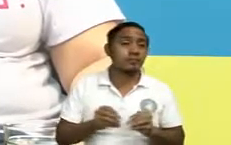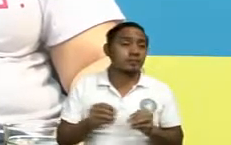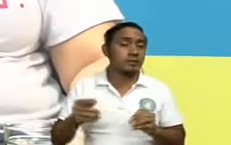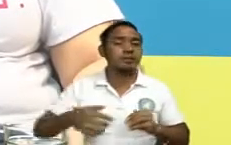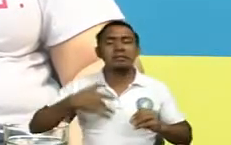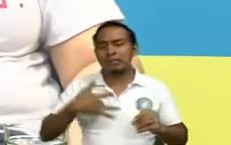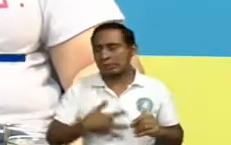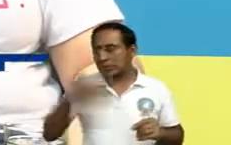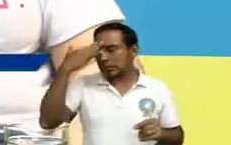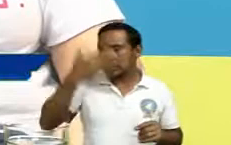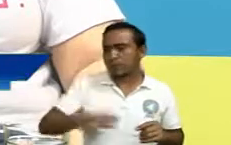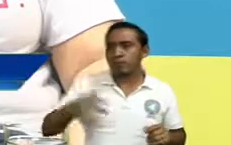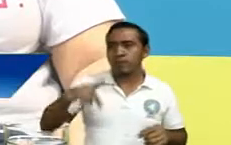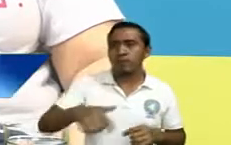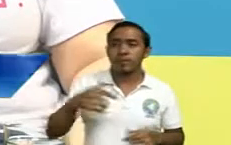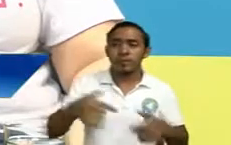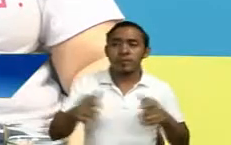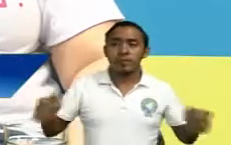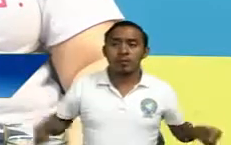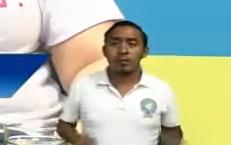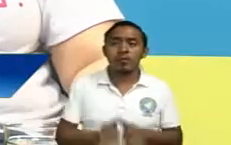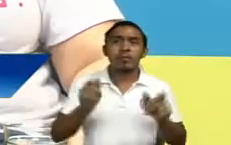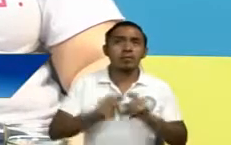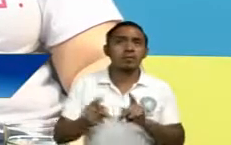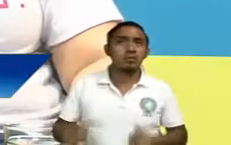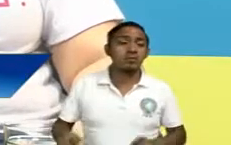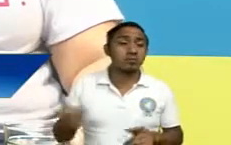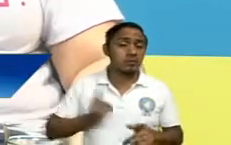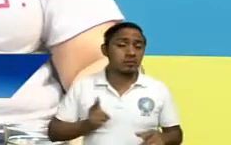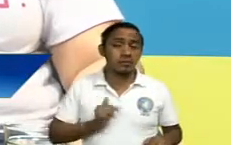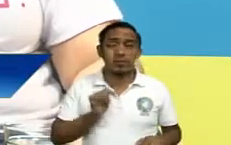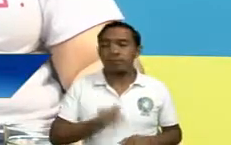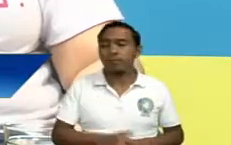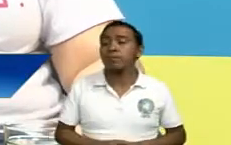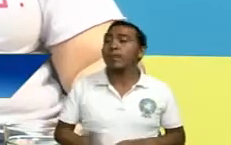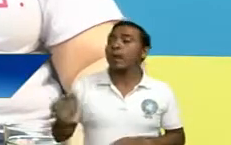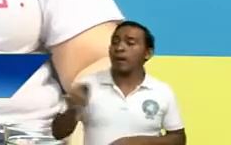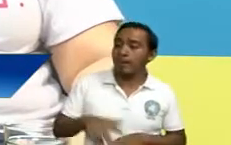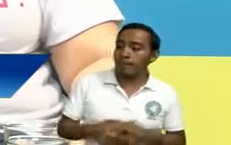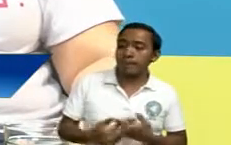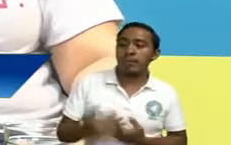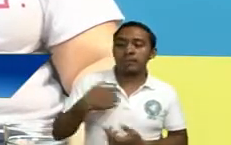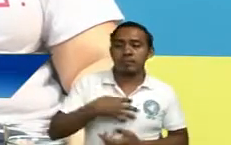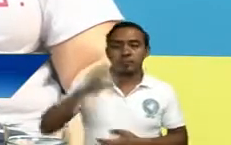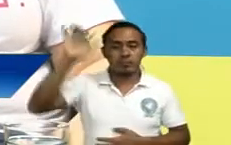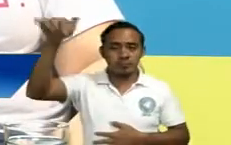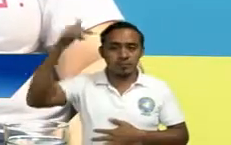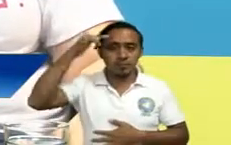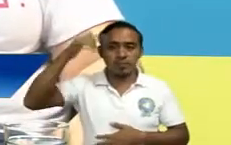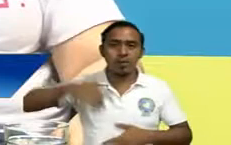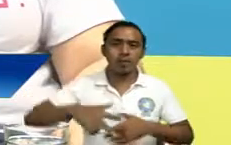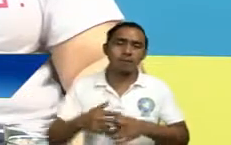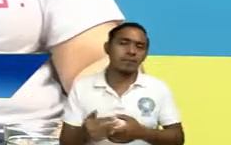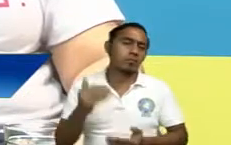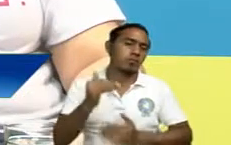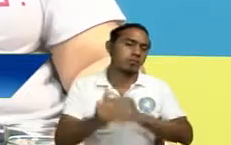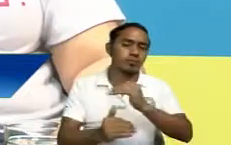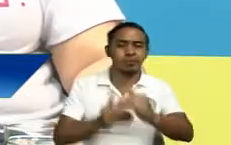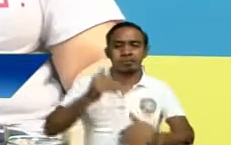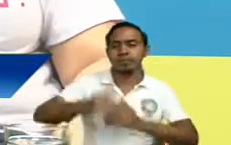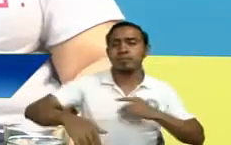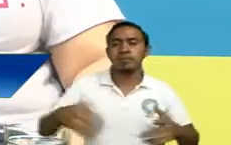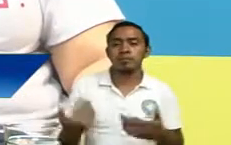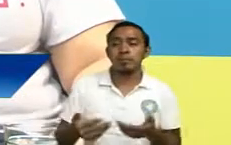las necesidades que hay en este grupo de personas con discapacidad y a partir de ahí nuestro gobierno empieza a